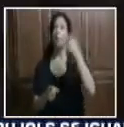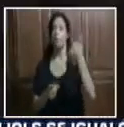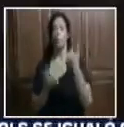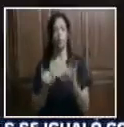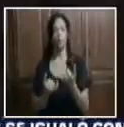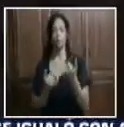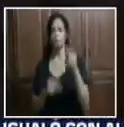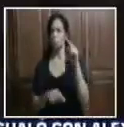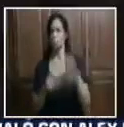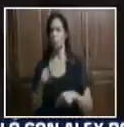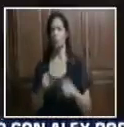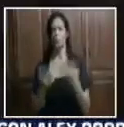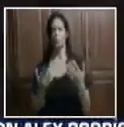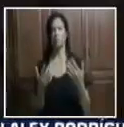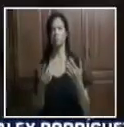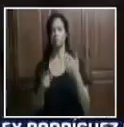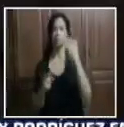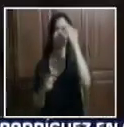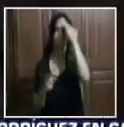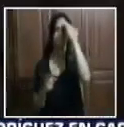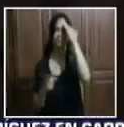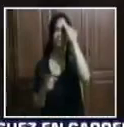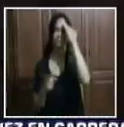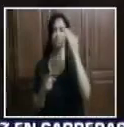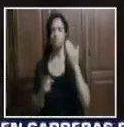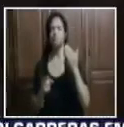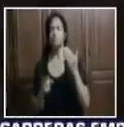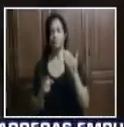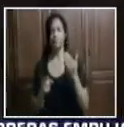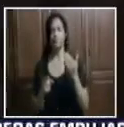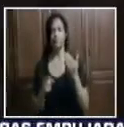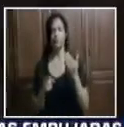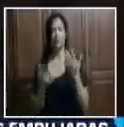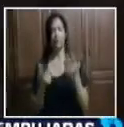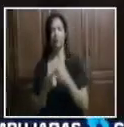Porque saben que va así. Entonces no jueguen con la